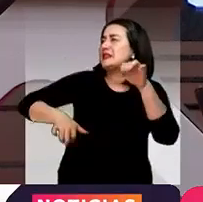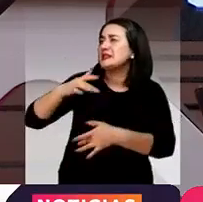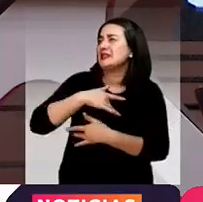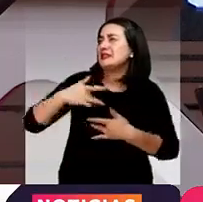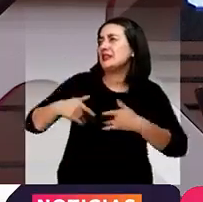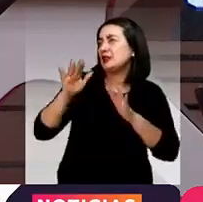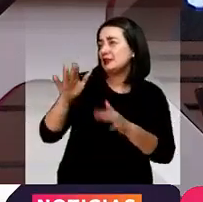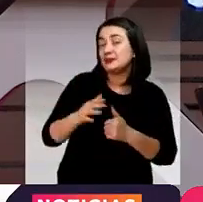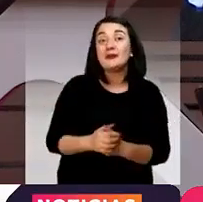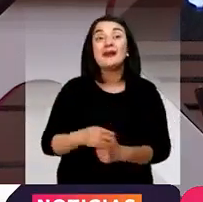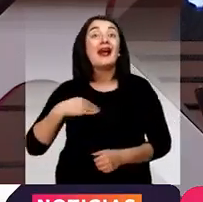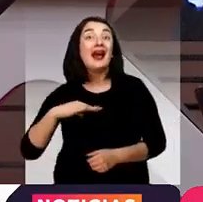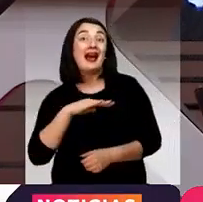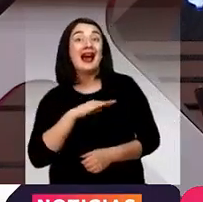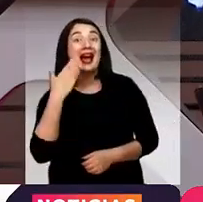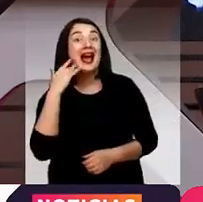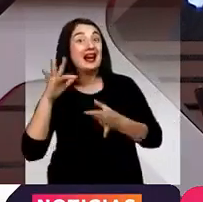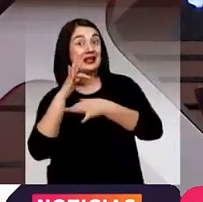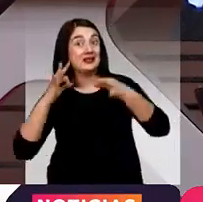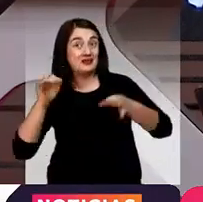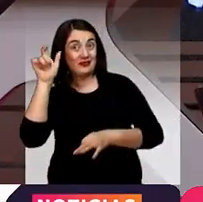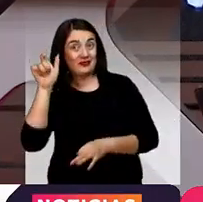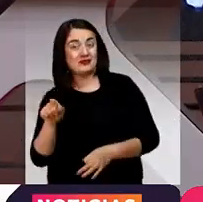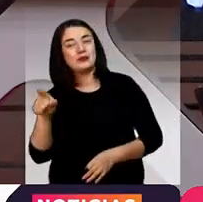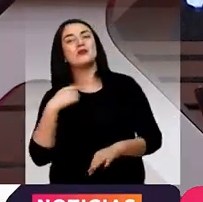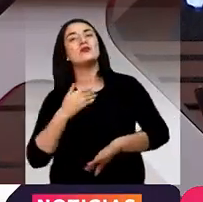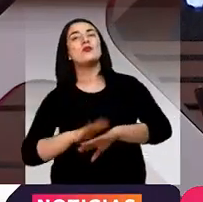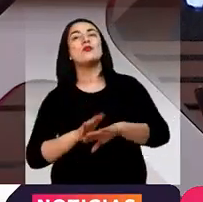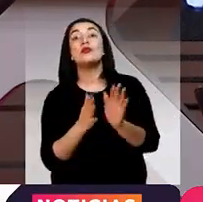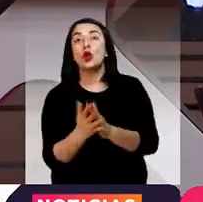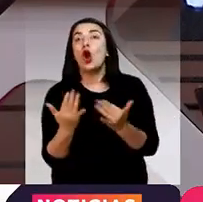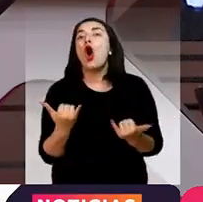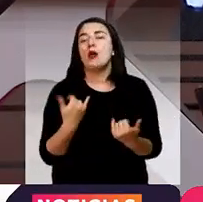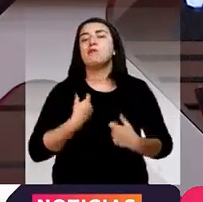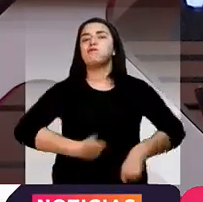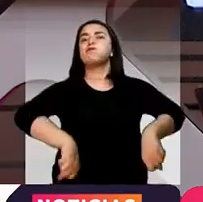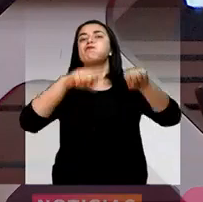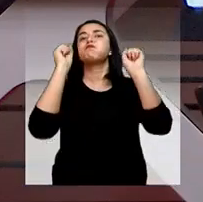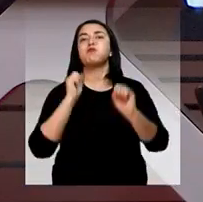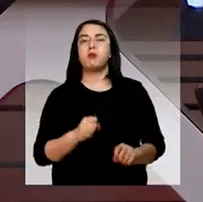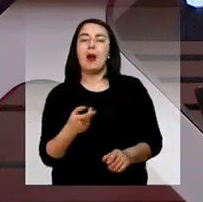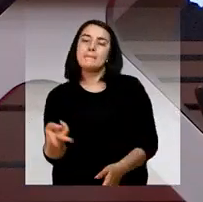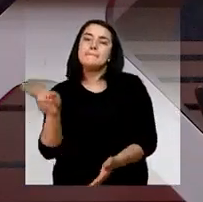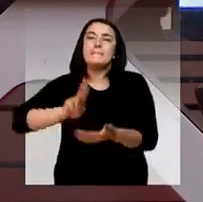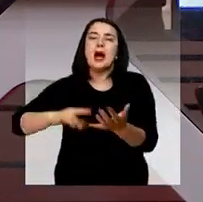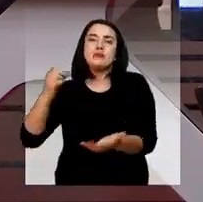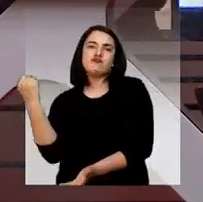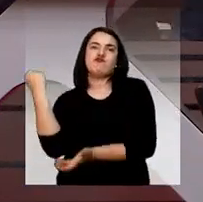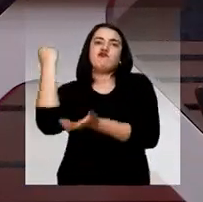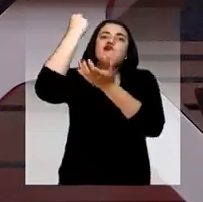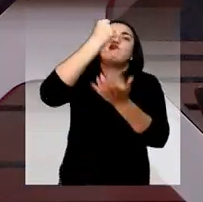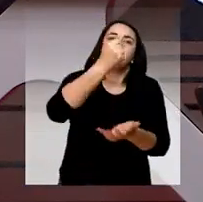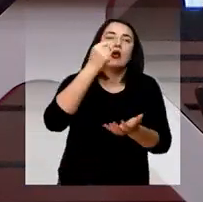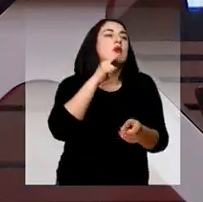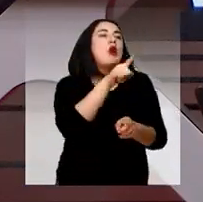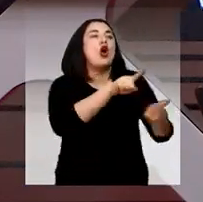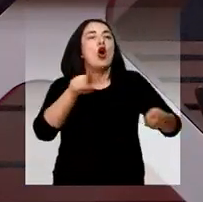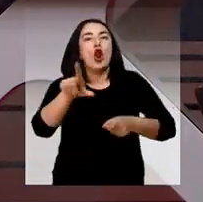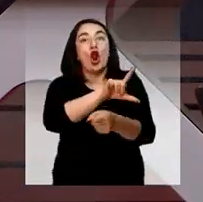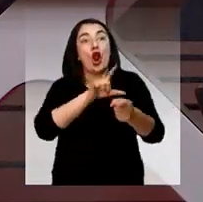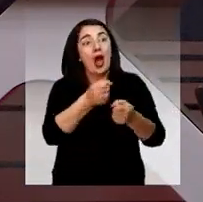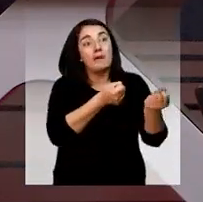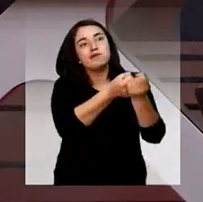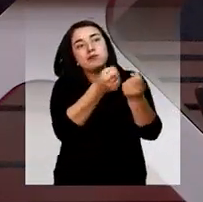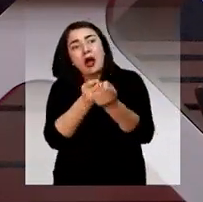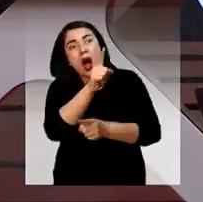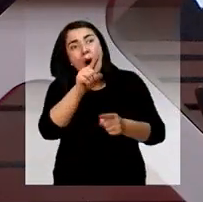y la alcaldesa de bogotá claudia lópez anunció hoy que se aprobó un giro adicional de recursos para apoyar a los localidades que se encuentran en